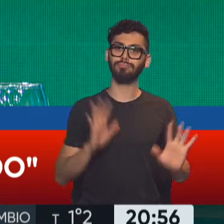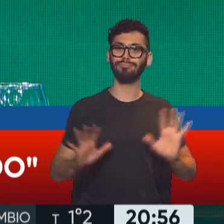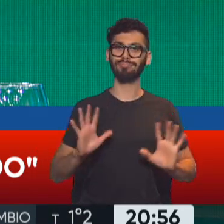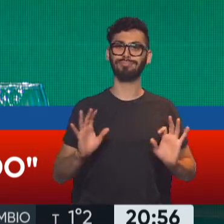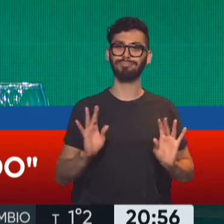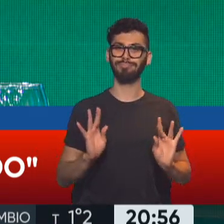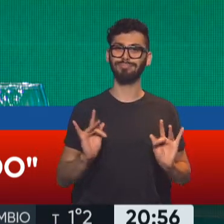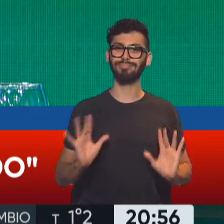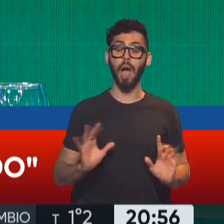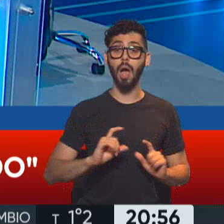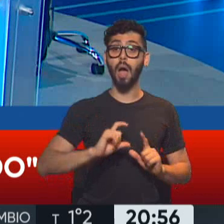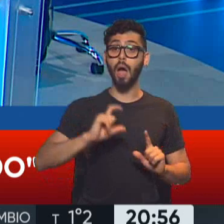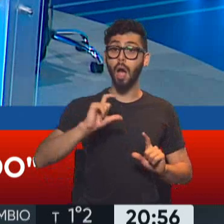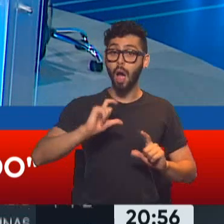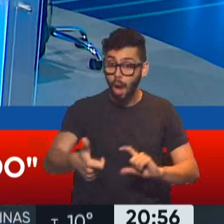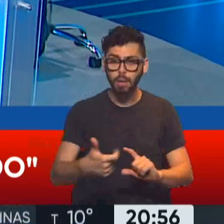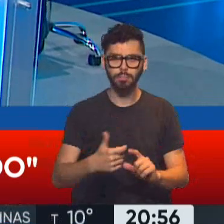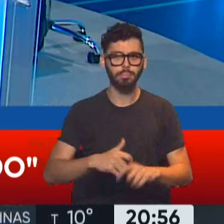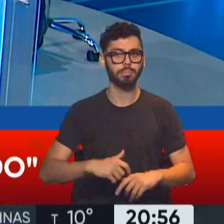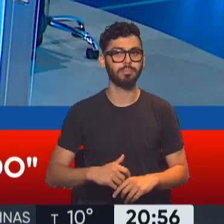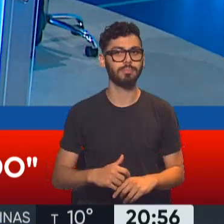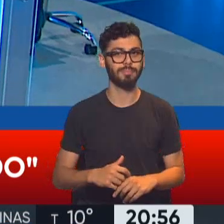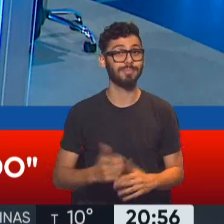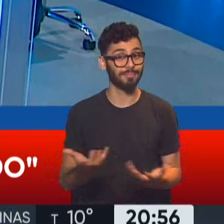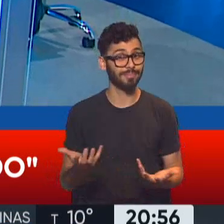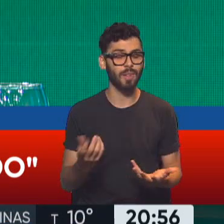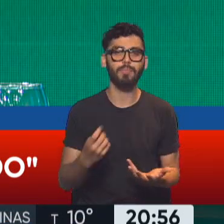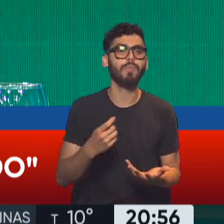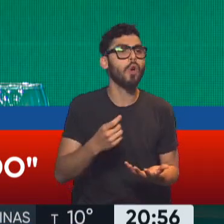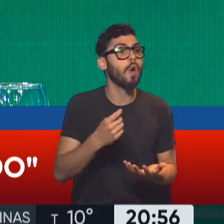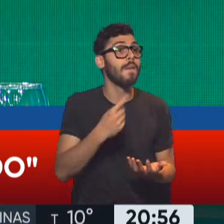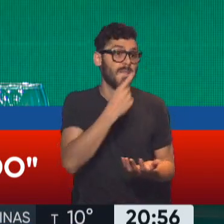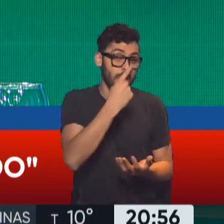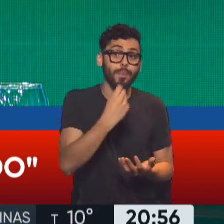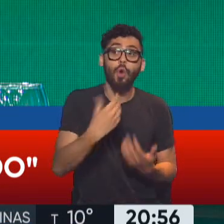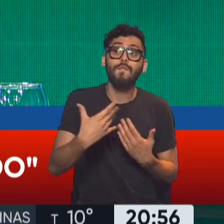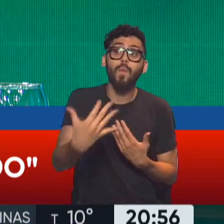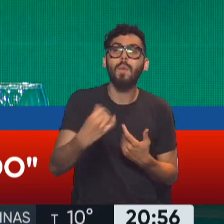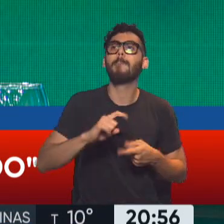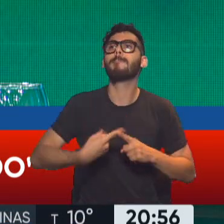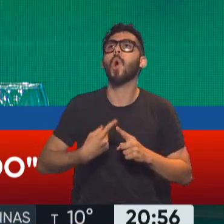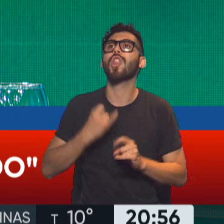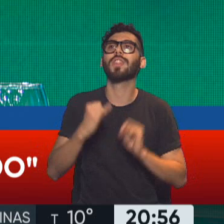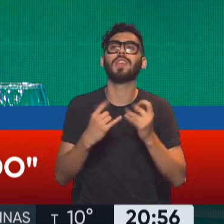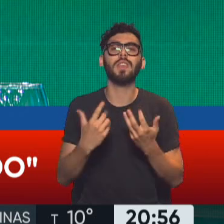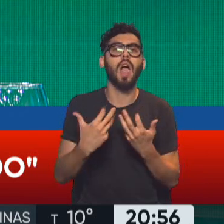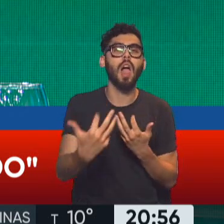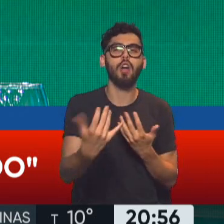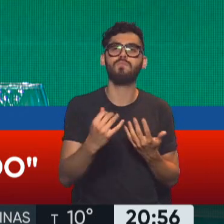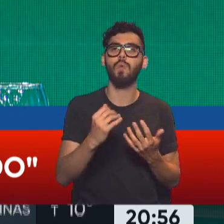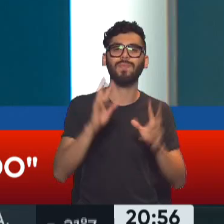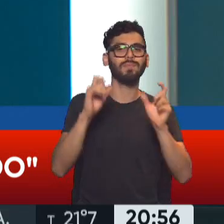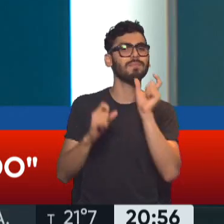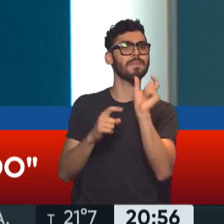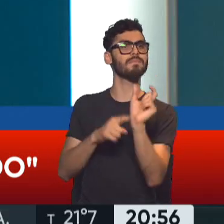complejo, ¿no? Porque la consiguiente pregunta es ¿en qué deriva todo esto? ¿Hacia dónde vamos? ¿Hacia dónde va la discusión política? ¿Hacia dónde va el valor de la palabra?